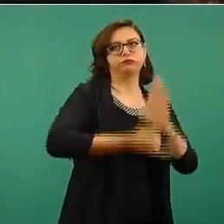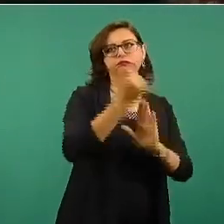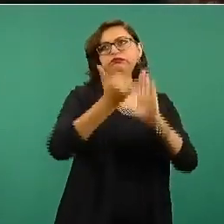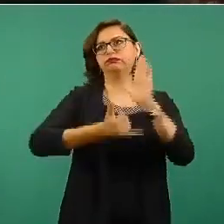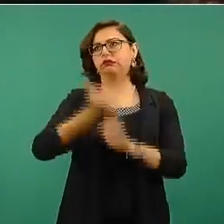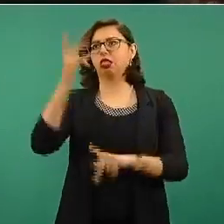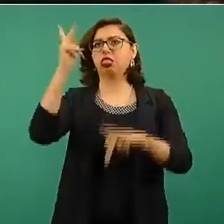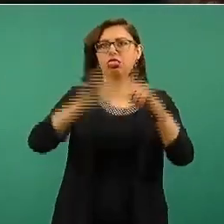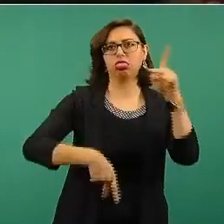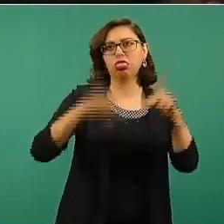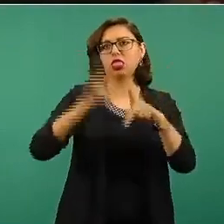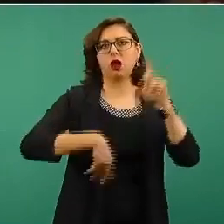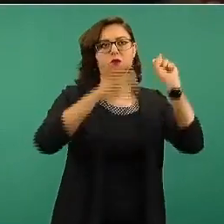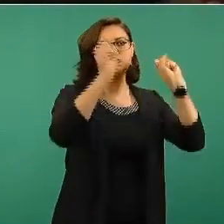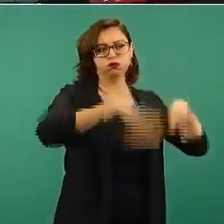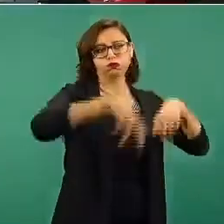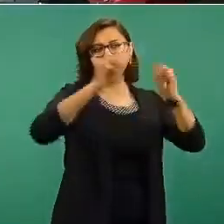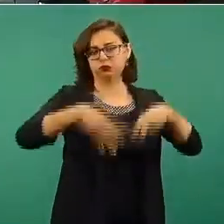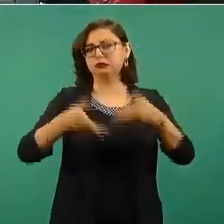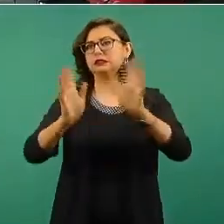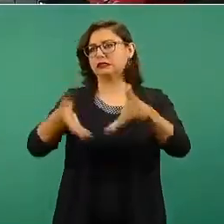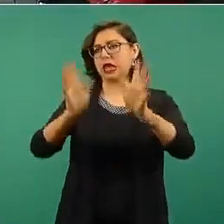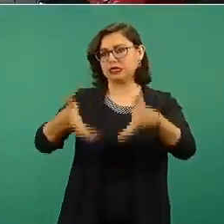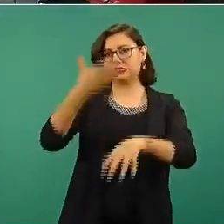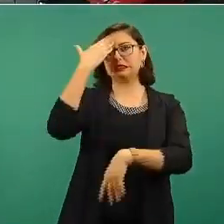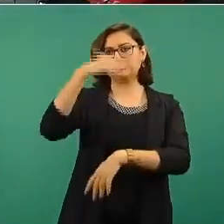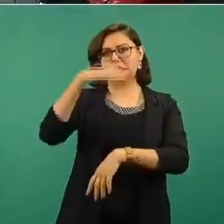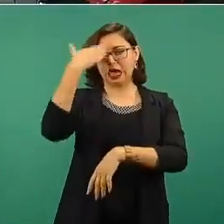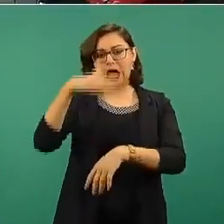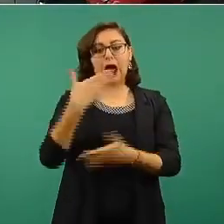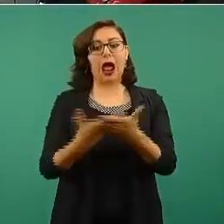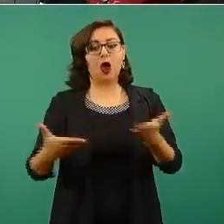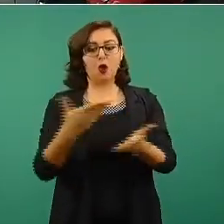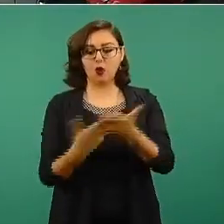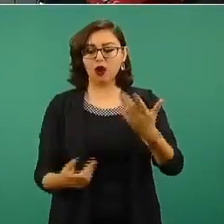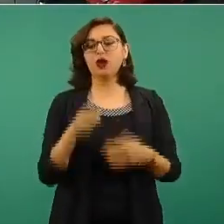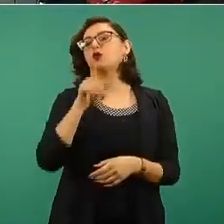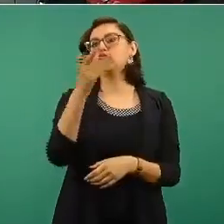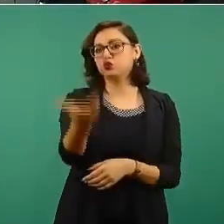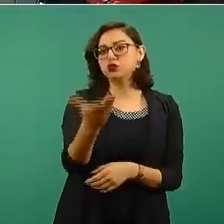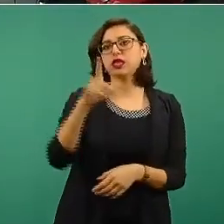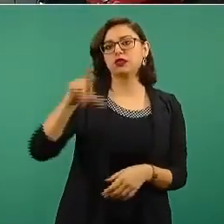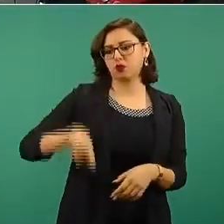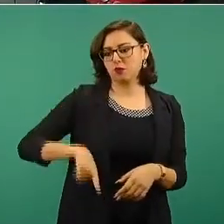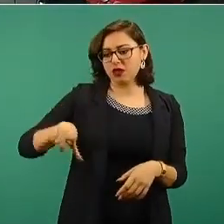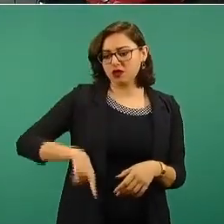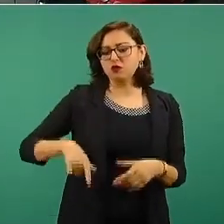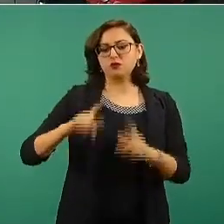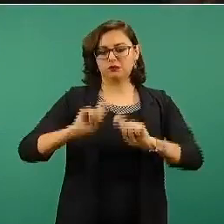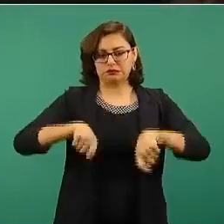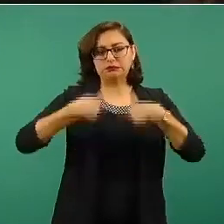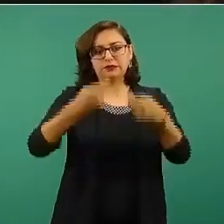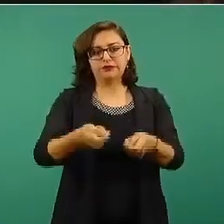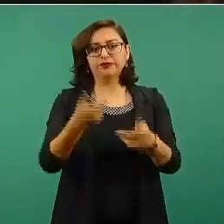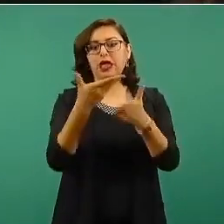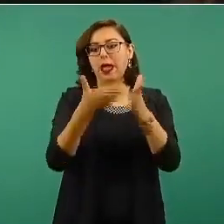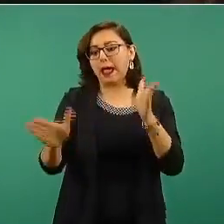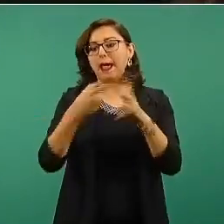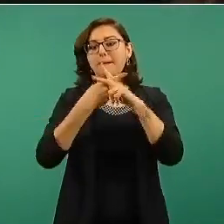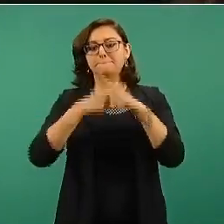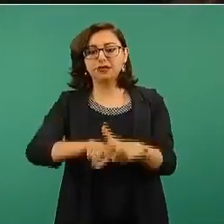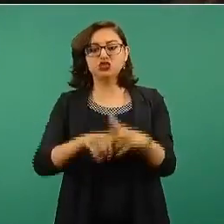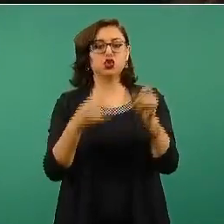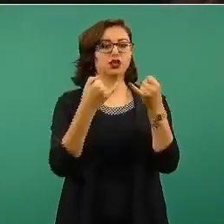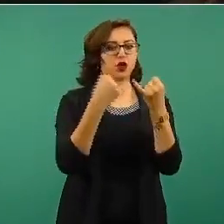preguntarle, presidente, ¿cuántas instalaciones, cuántos hospitales más tienen pensados inaugurar como para solventar